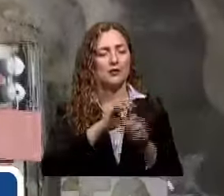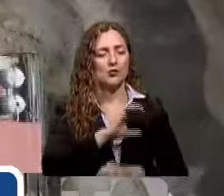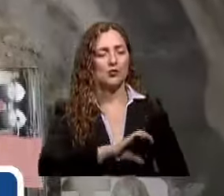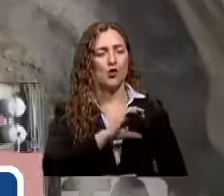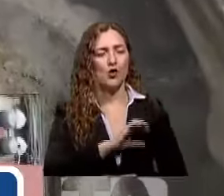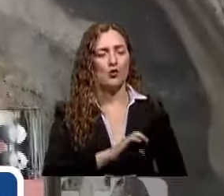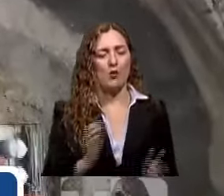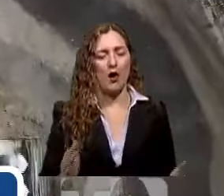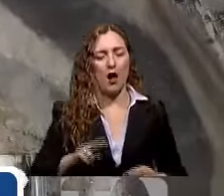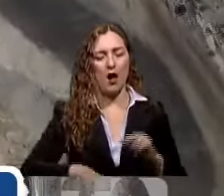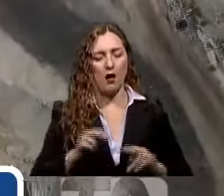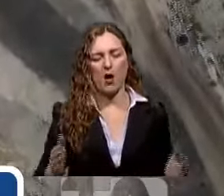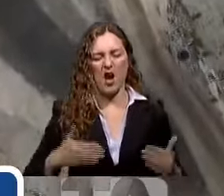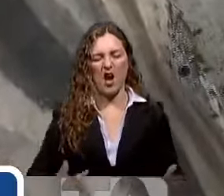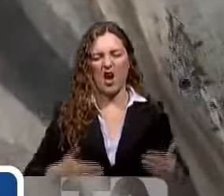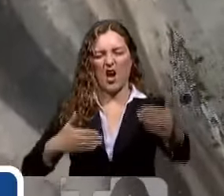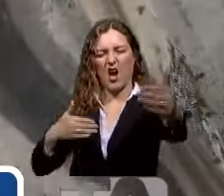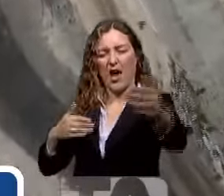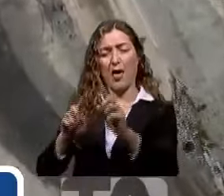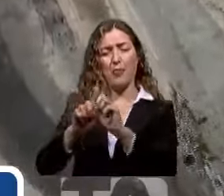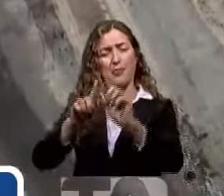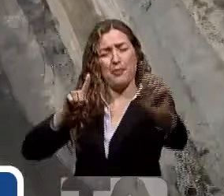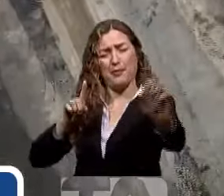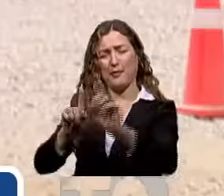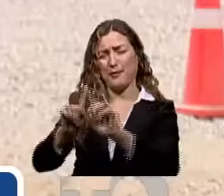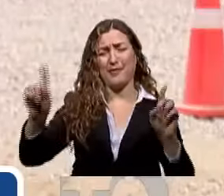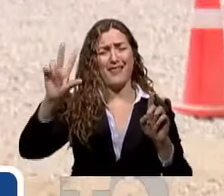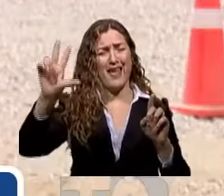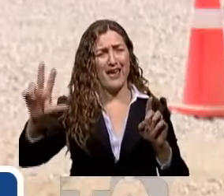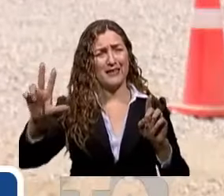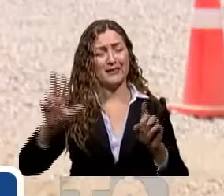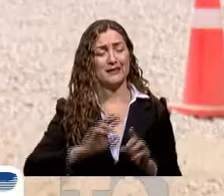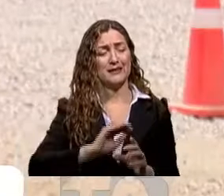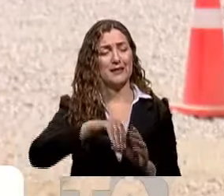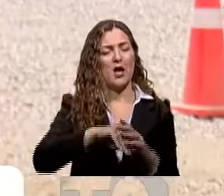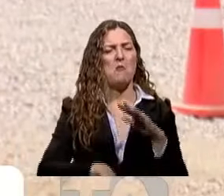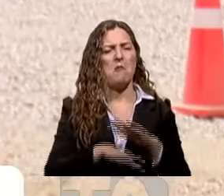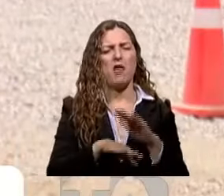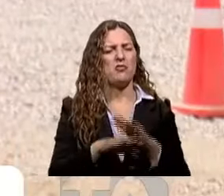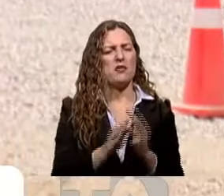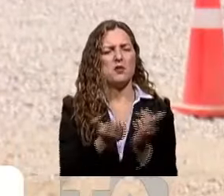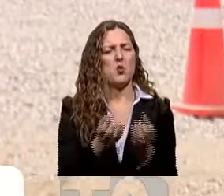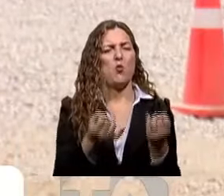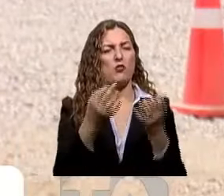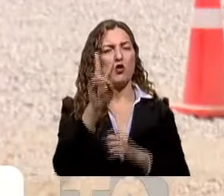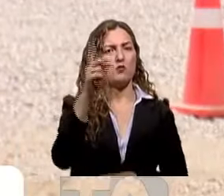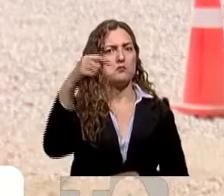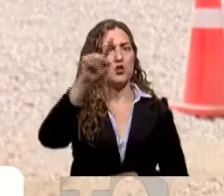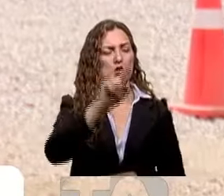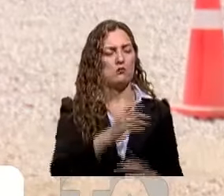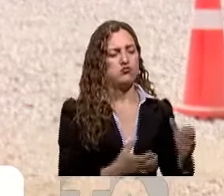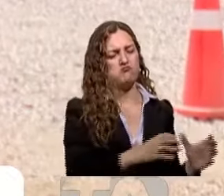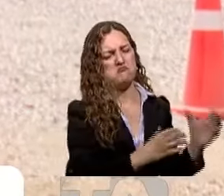el cual tiene una cobertura de 3 hectáreas 11 tiene una capacidad de 2 millones de de toneladas está calculado que